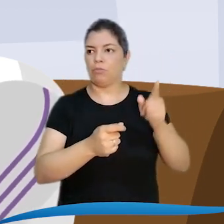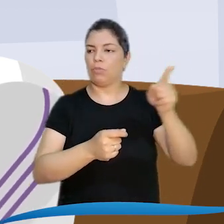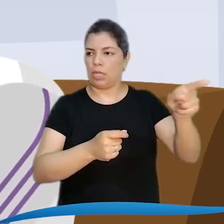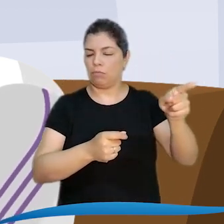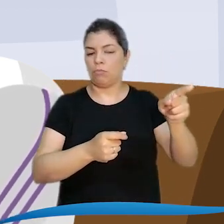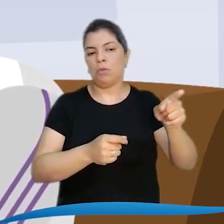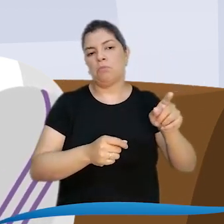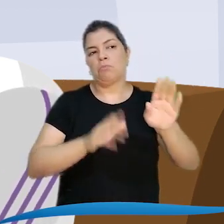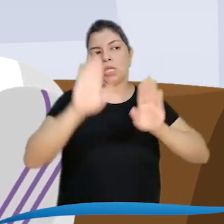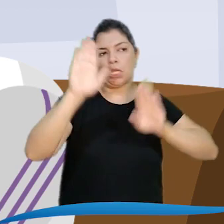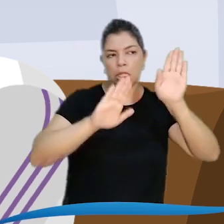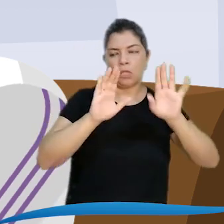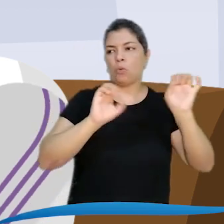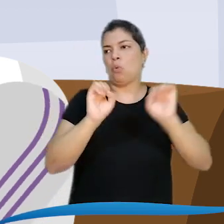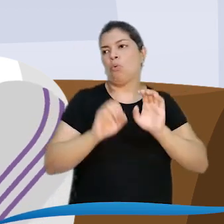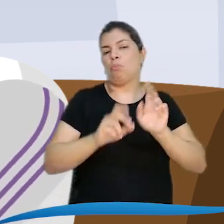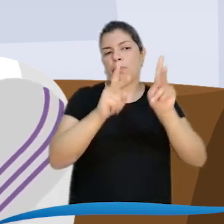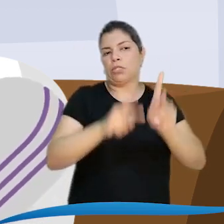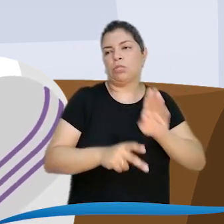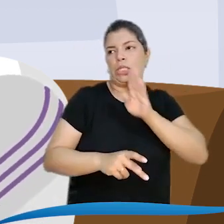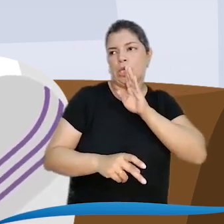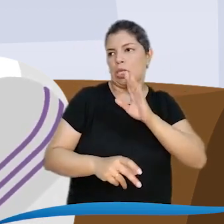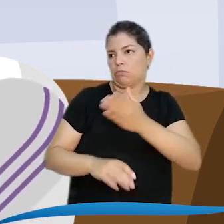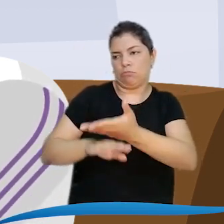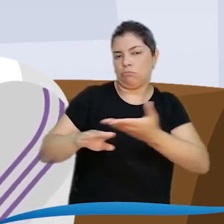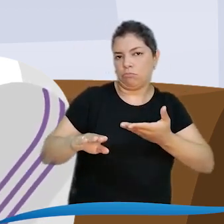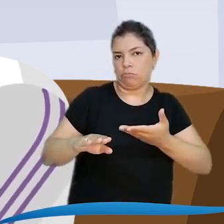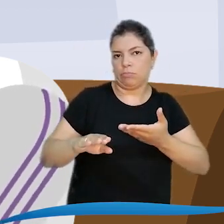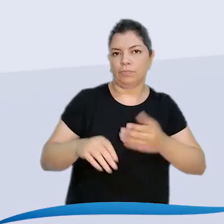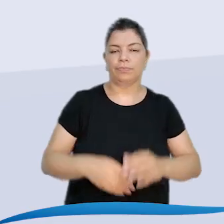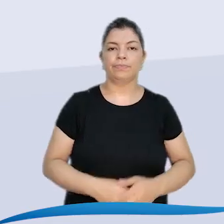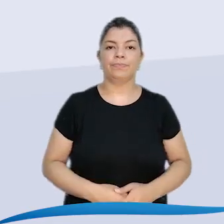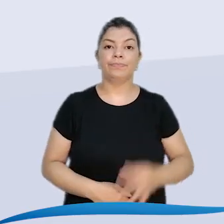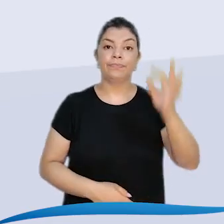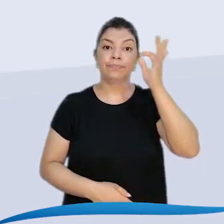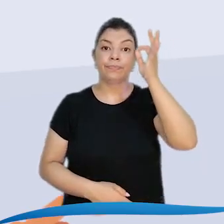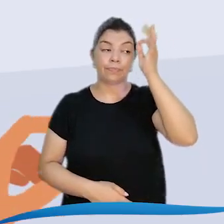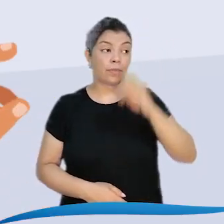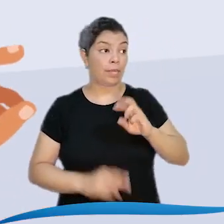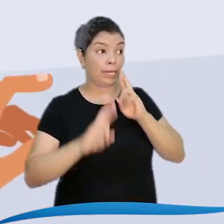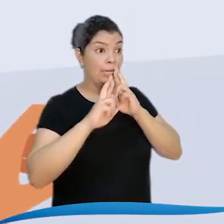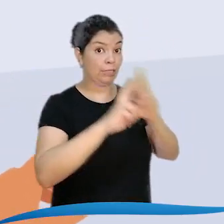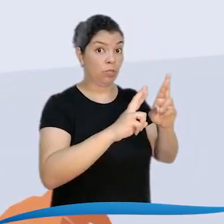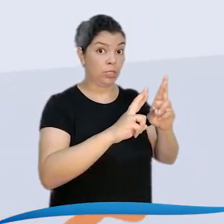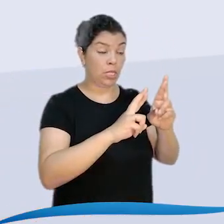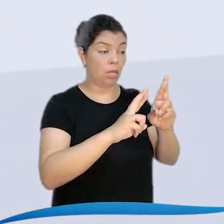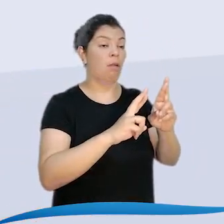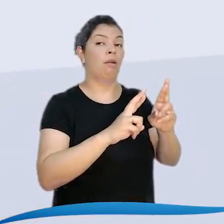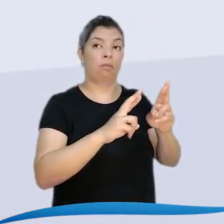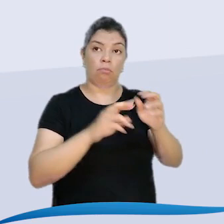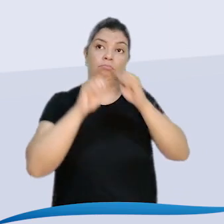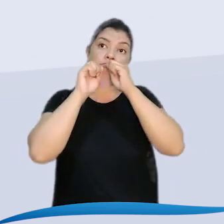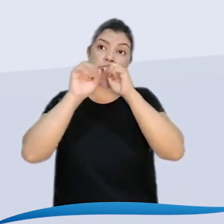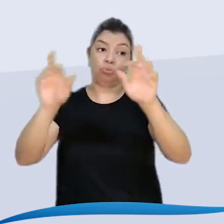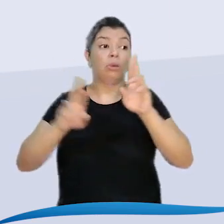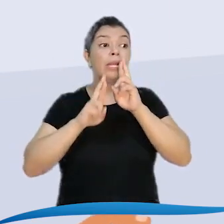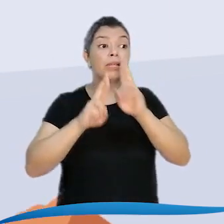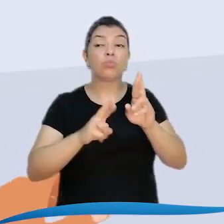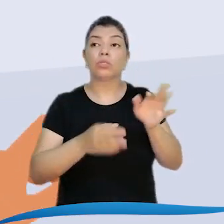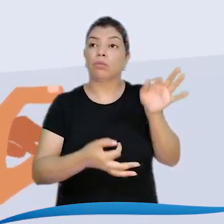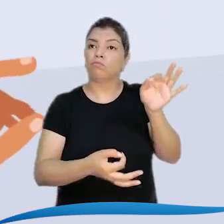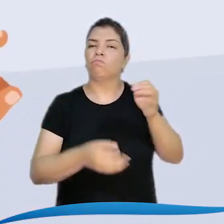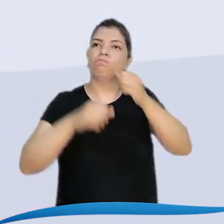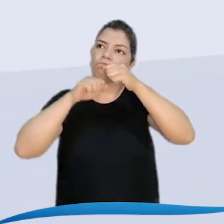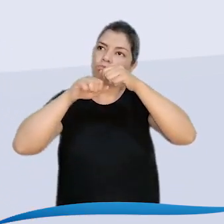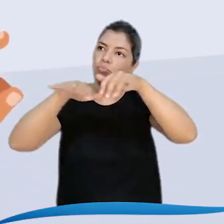candidato que presenta la reclamación o que solicita la aclaración. Y que esta respuesta también debe ser difundida en los canales